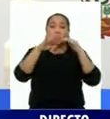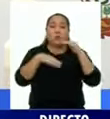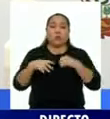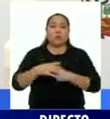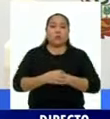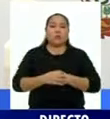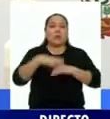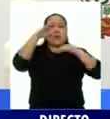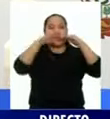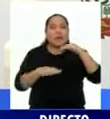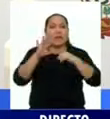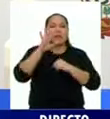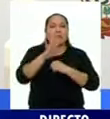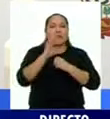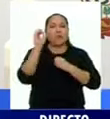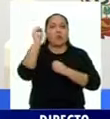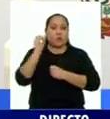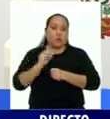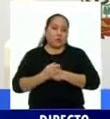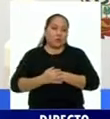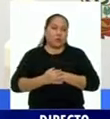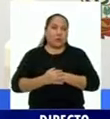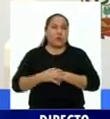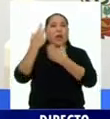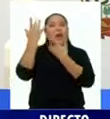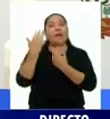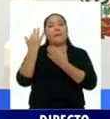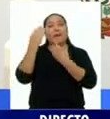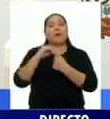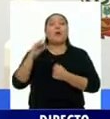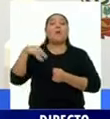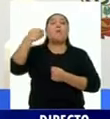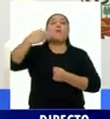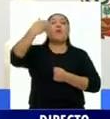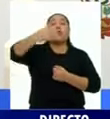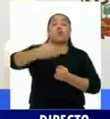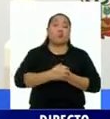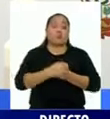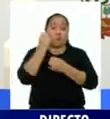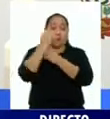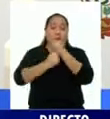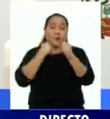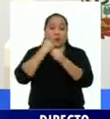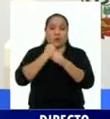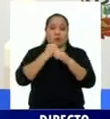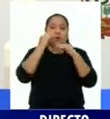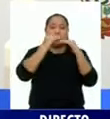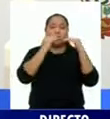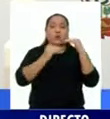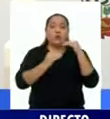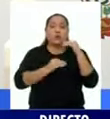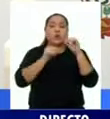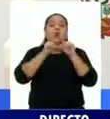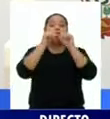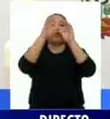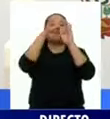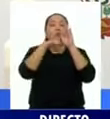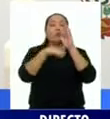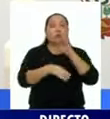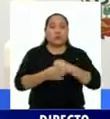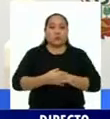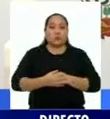reducirse a 5% y esperamos que los siguientes años el déficit fiscal siga reduciéndose.